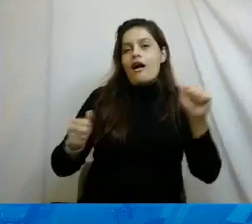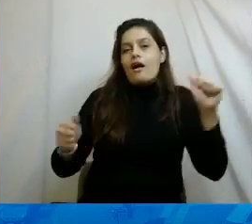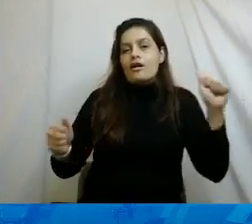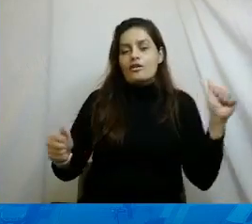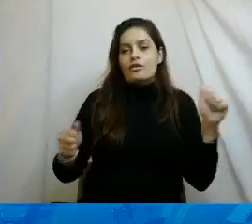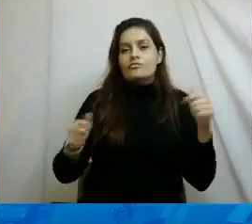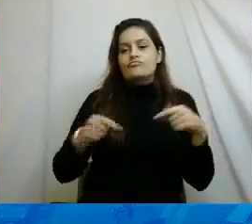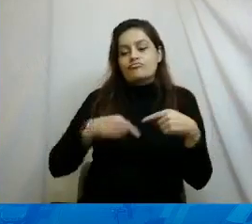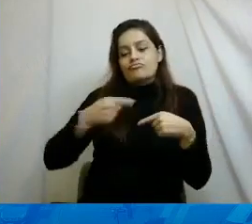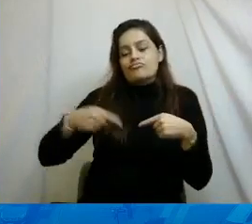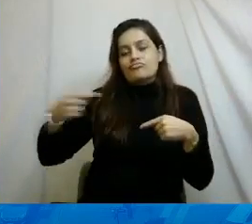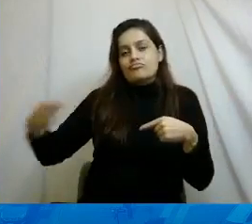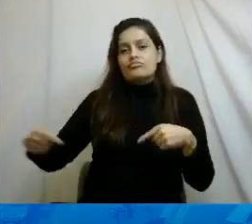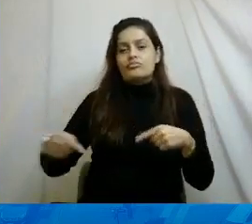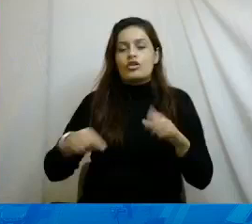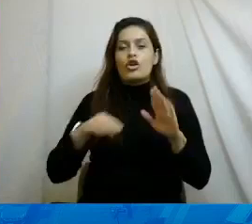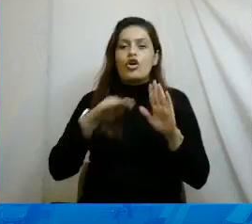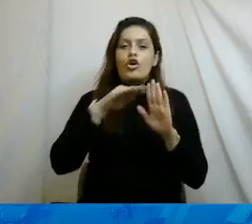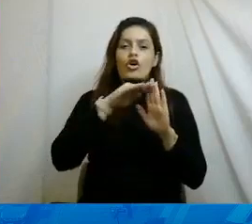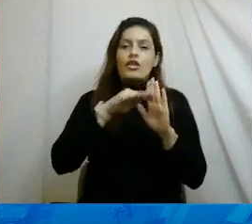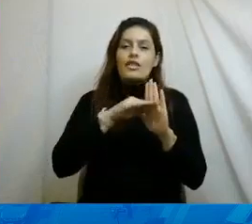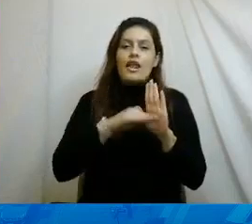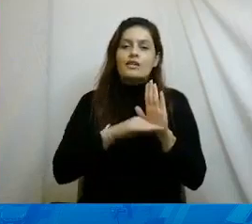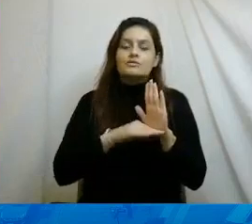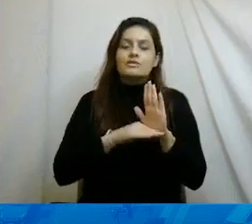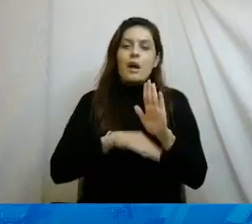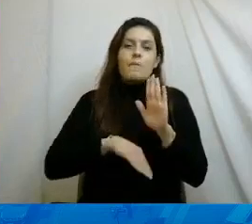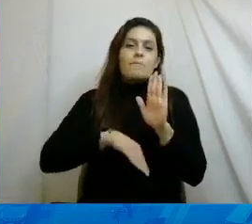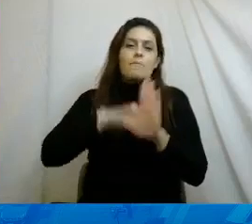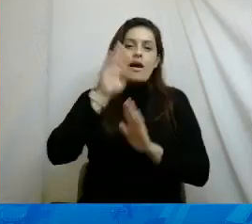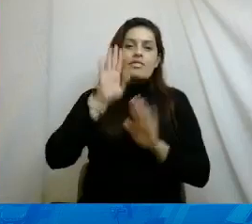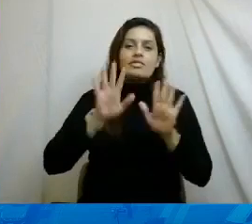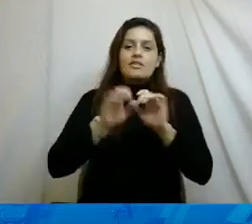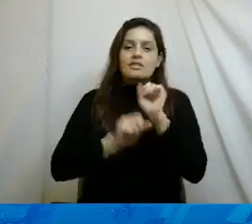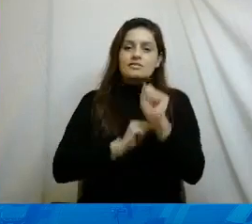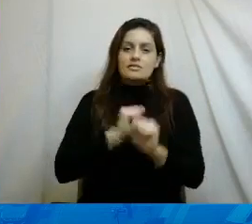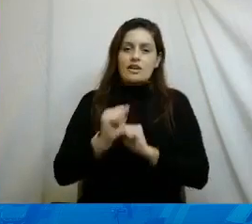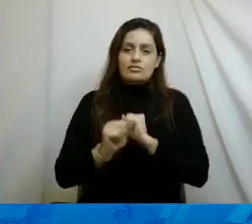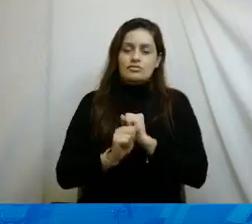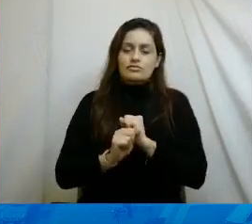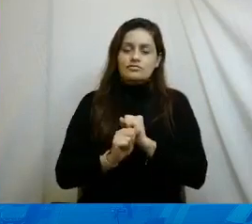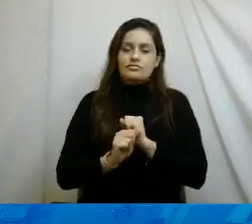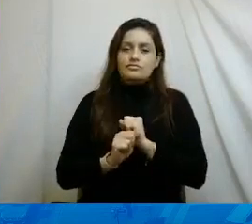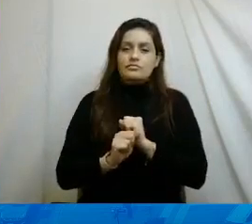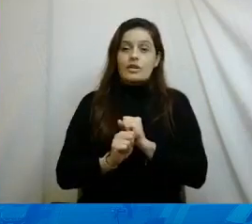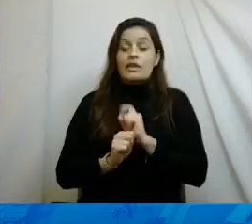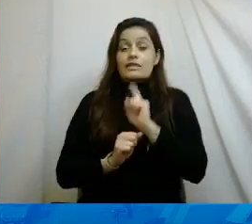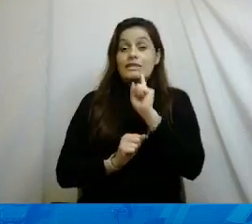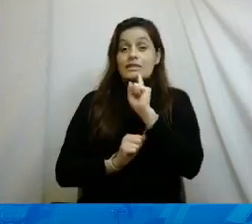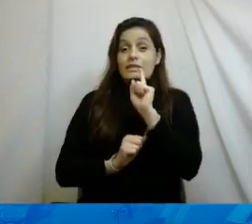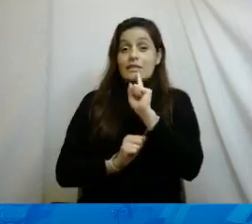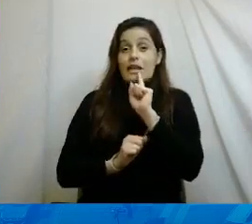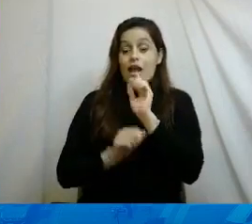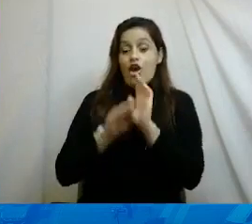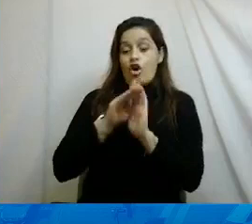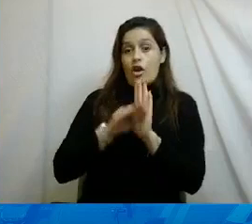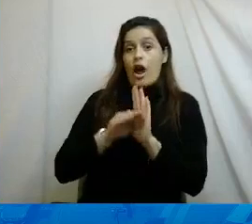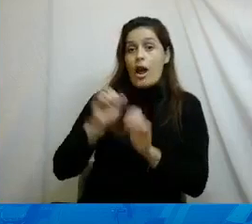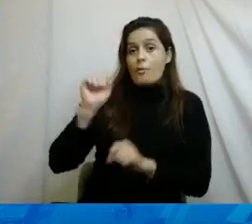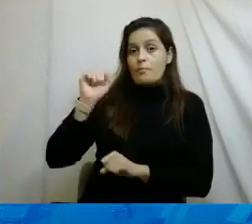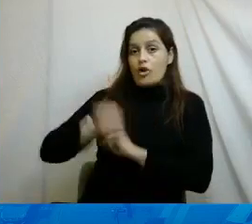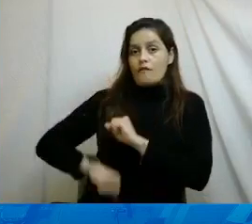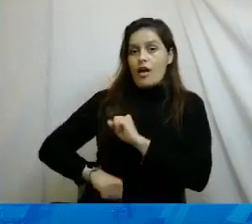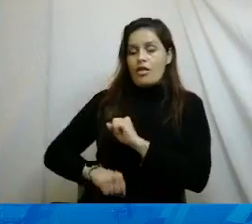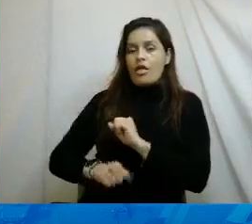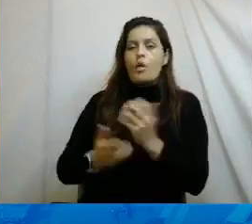realidad de hoy día. Es una ordenanza que lleva más de 10 años. Pero lo que nos piden es decir, ya, si tenemos una ordenanza que está aprobada, ¿por qué no